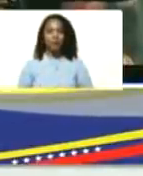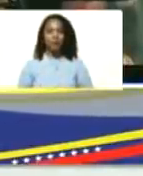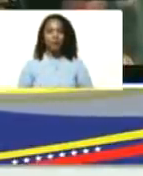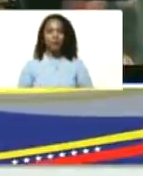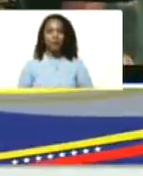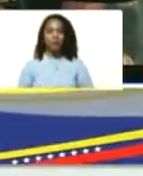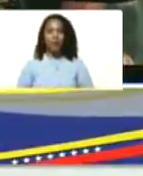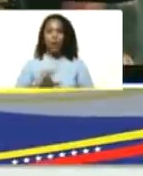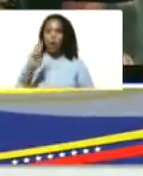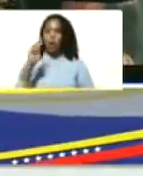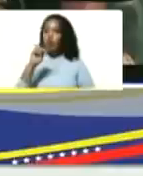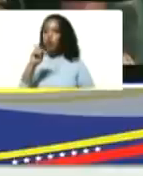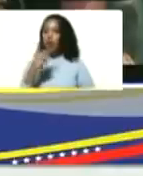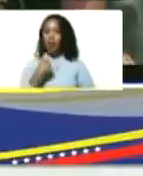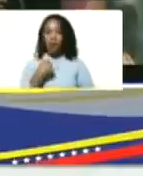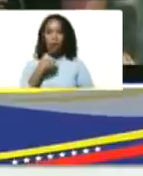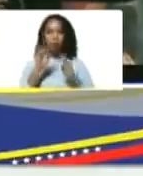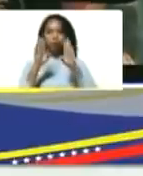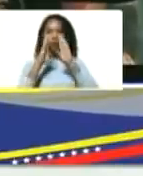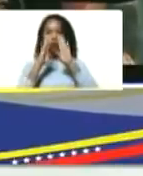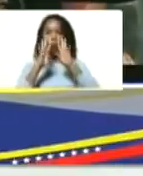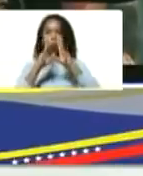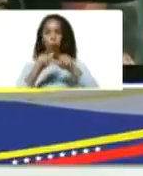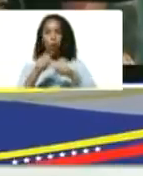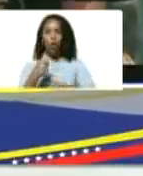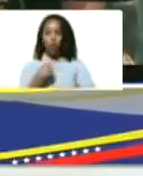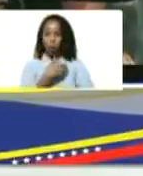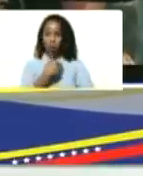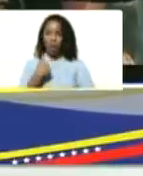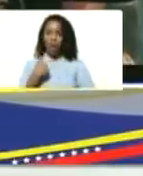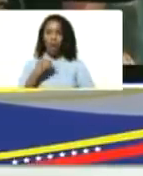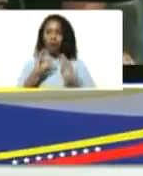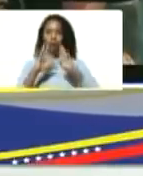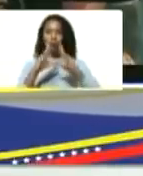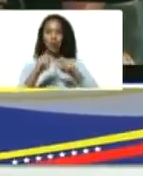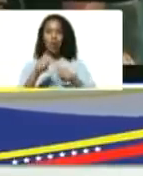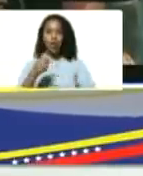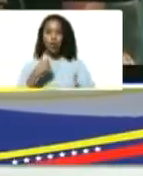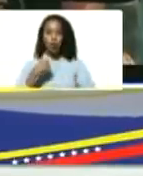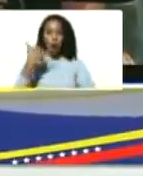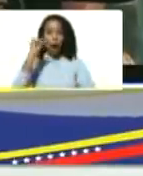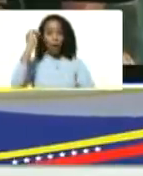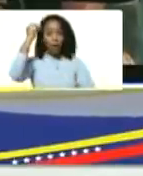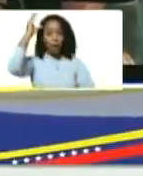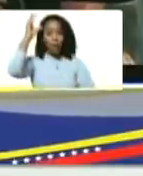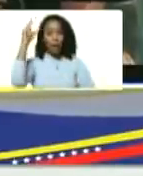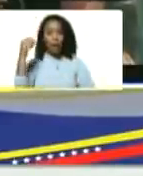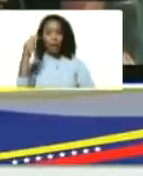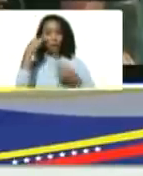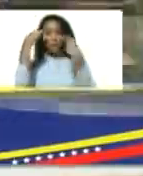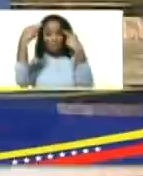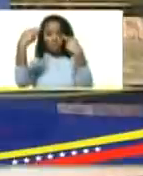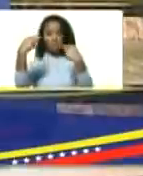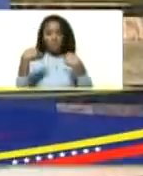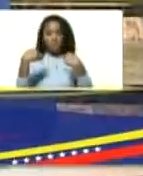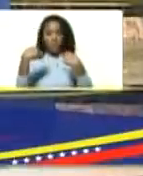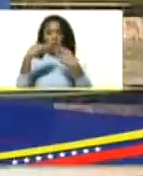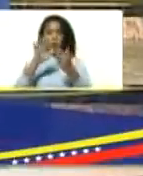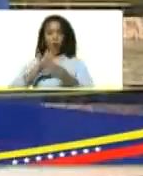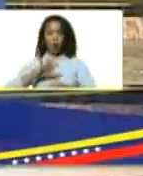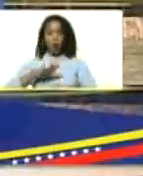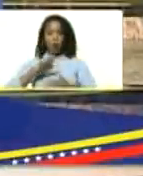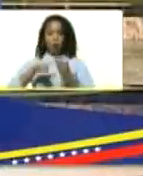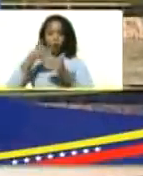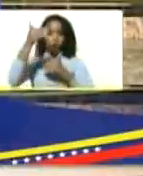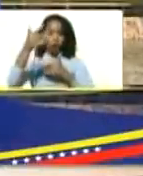nunca he contado esto pero les quiero contar que yo tengo la capacidad de verme fuera de mí